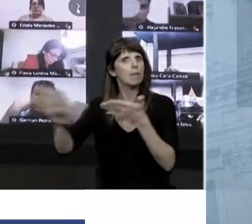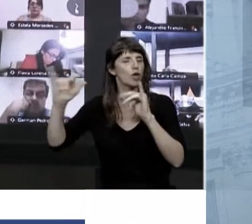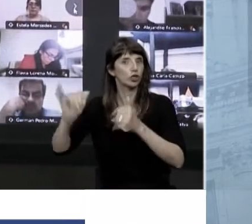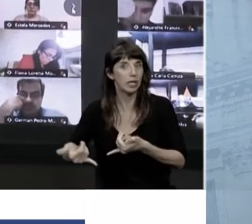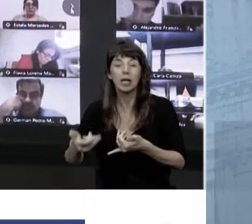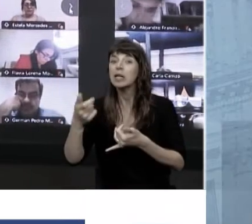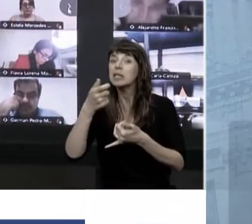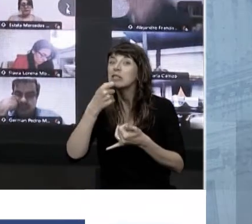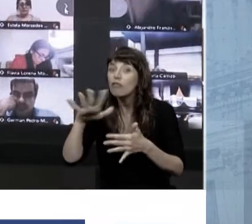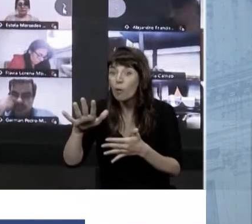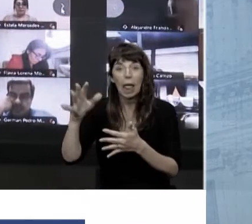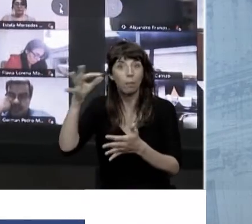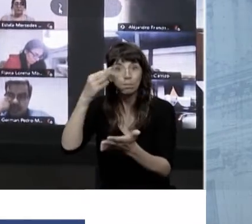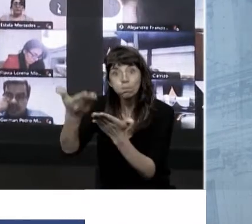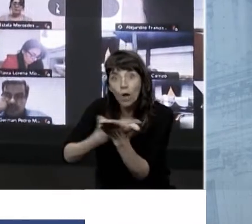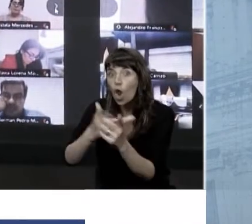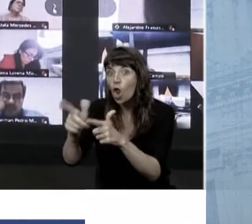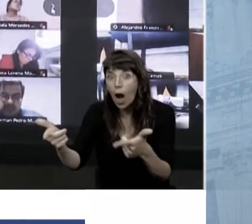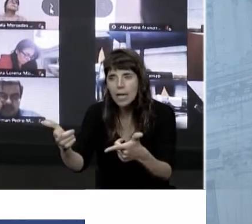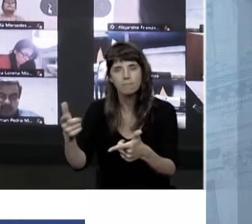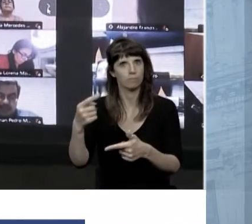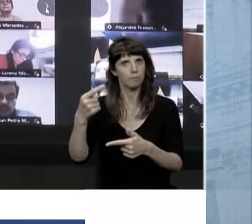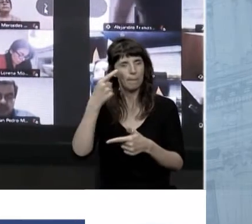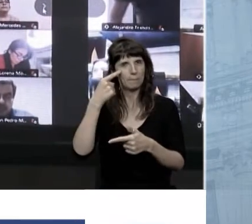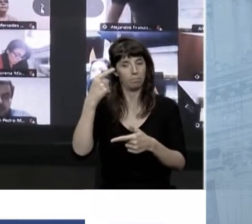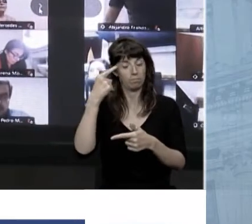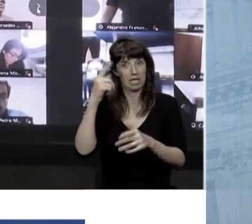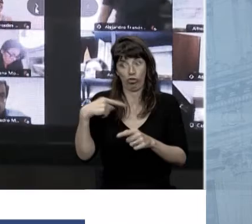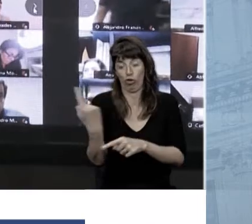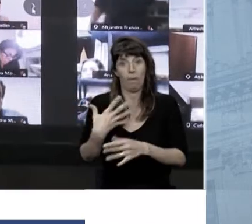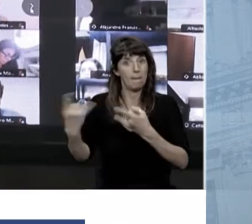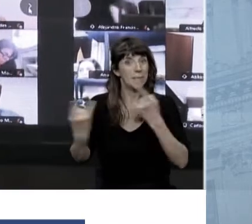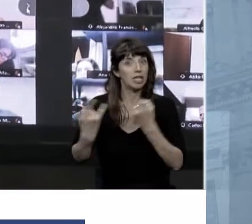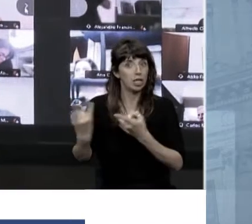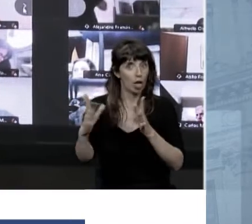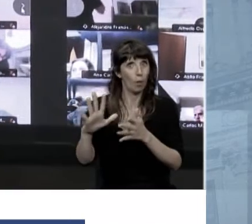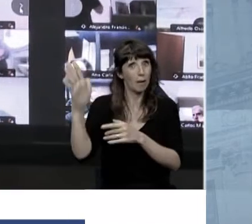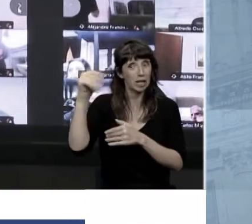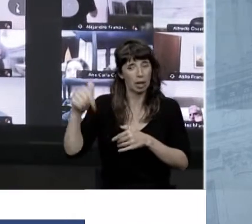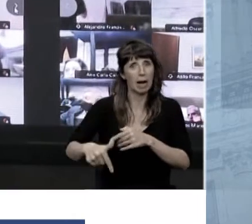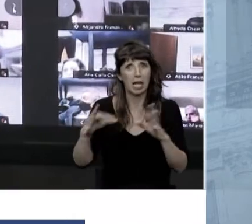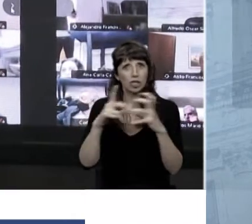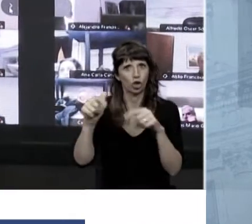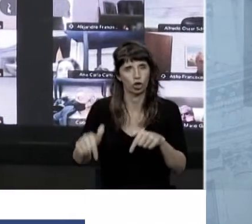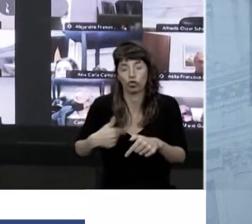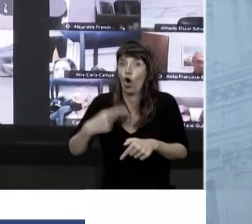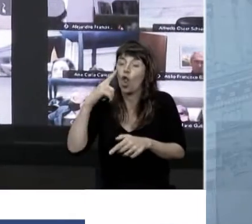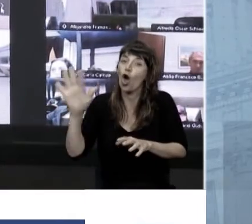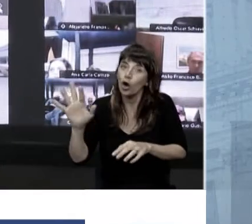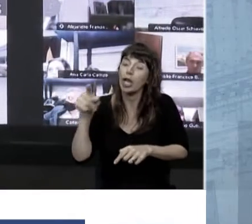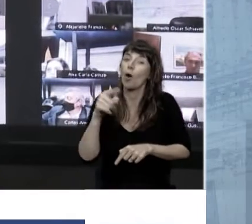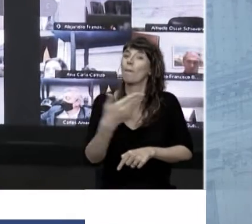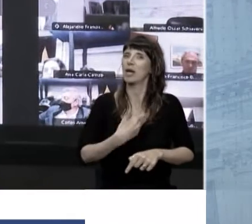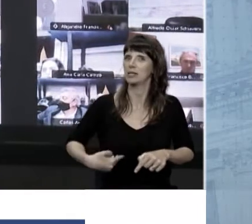mentido en la labor parlamentaria y yo no creo que la presidencia de esta honorable Cámara de Diputados de la Nación haya